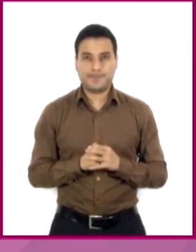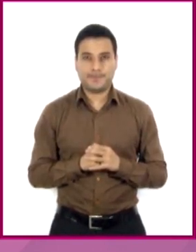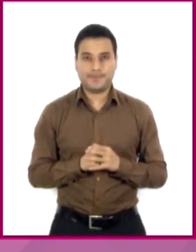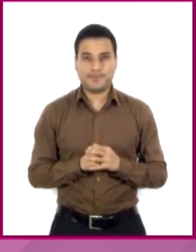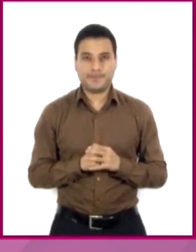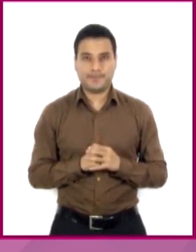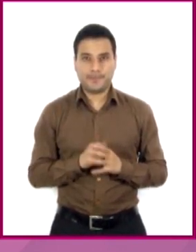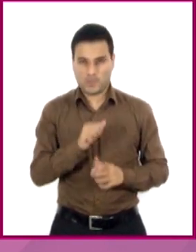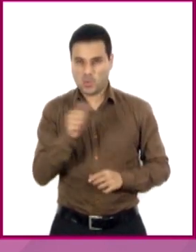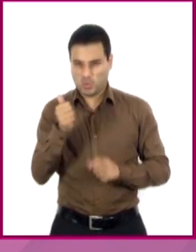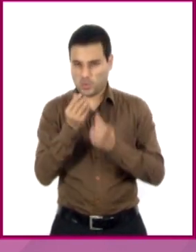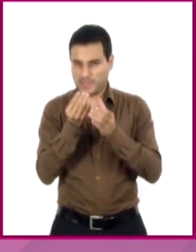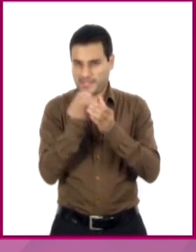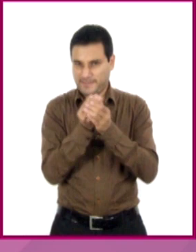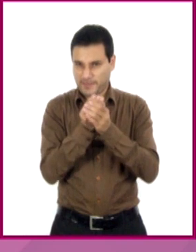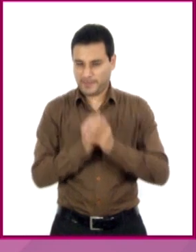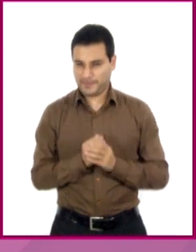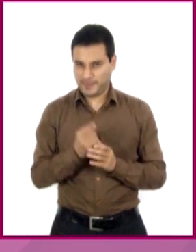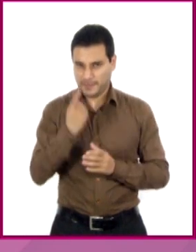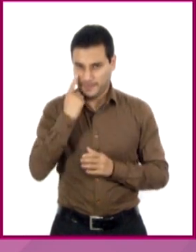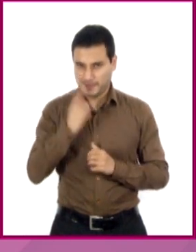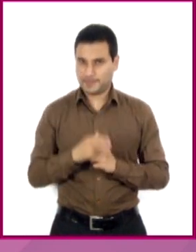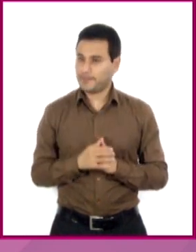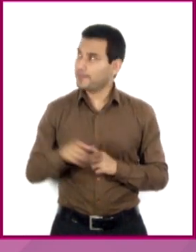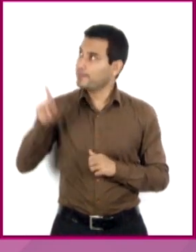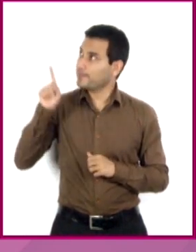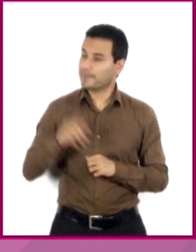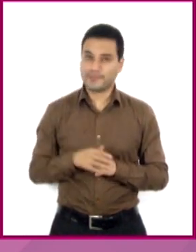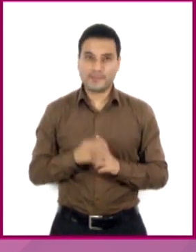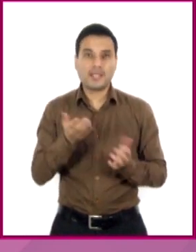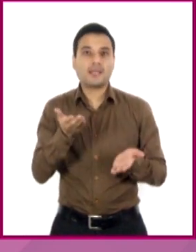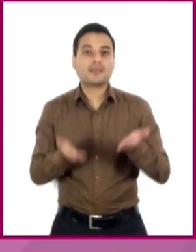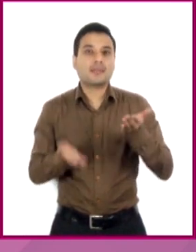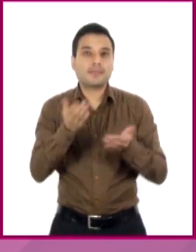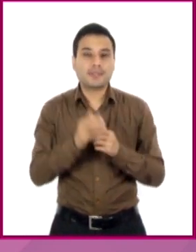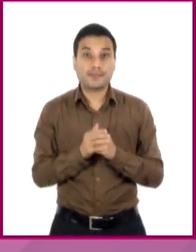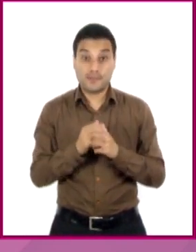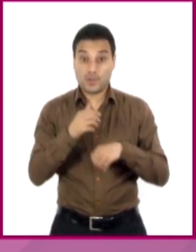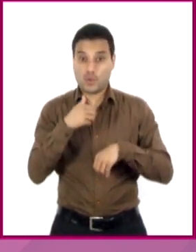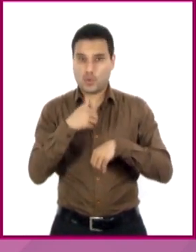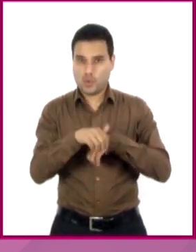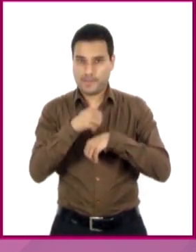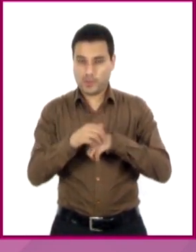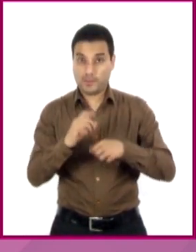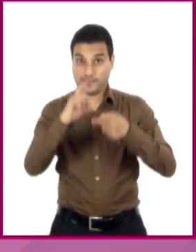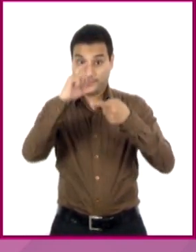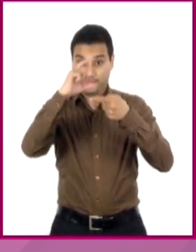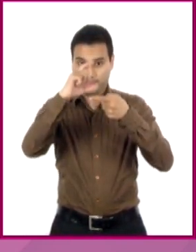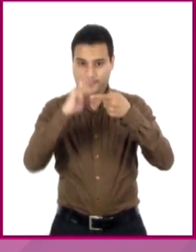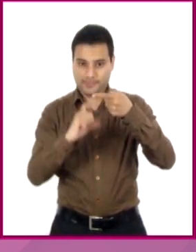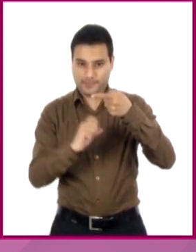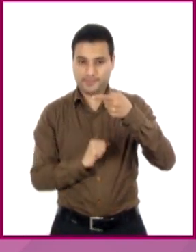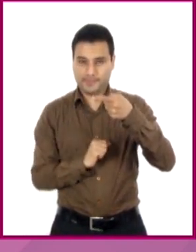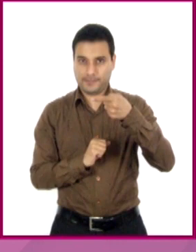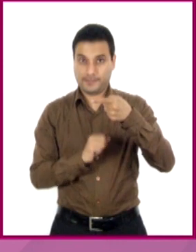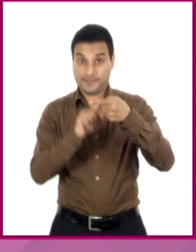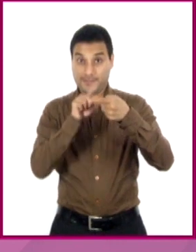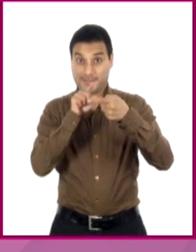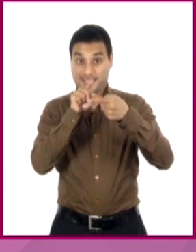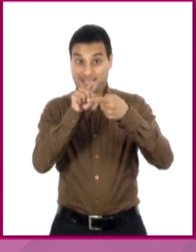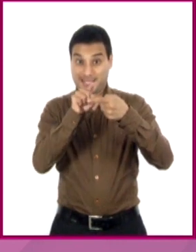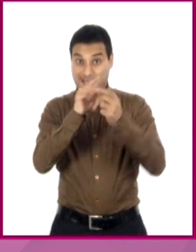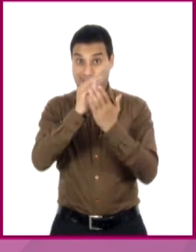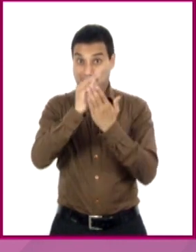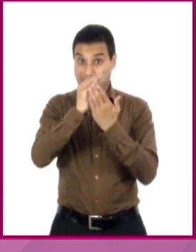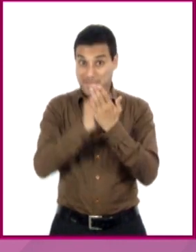La siguiente clasificación tiene que ver con la relación entre el numerador y el denominador. Si el numerador es menor que el